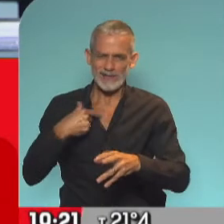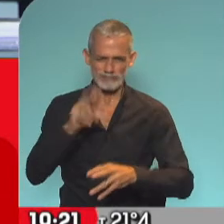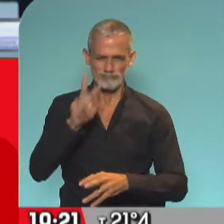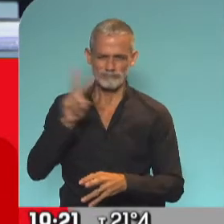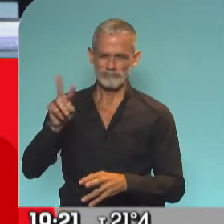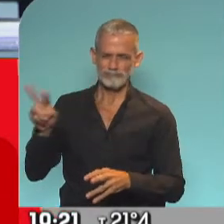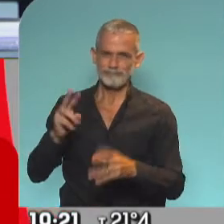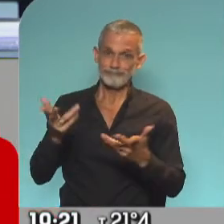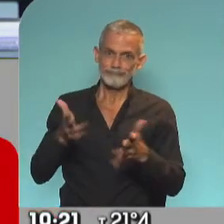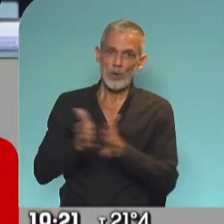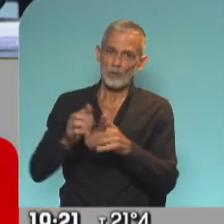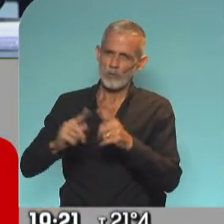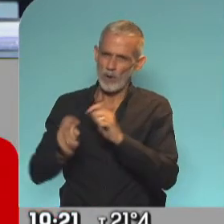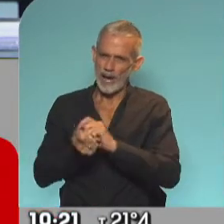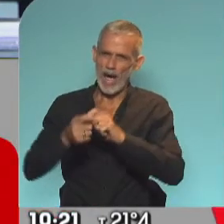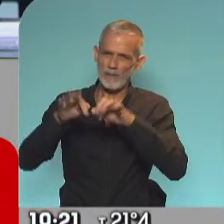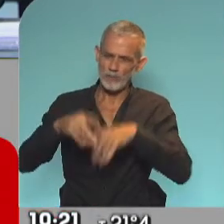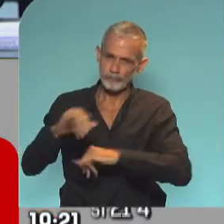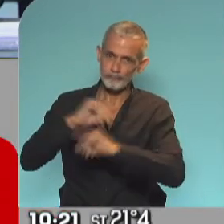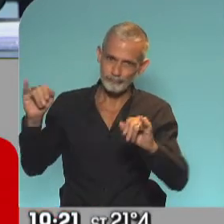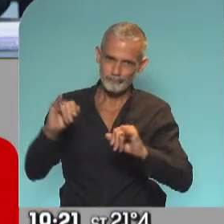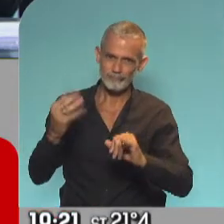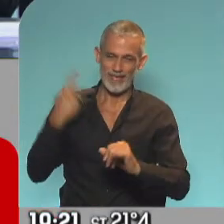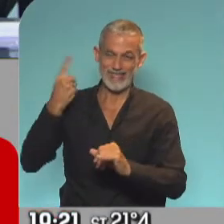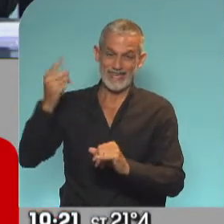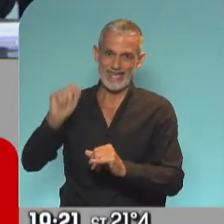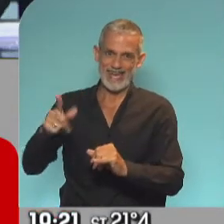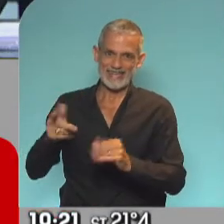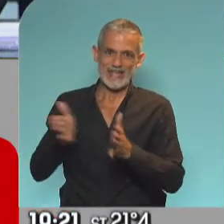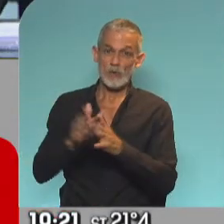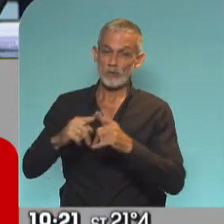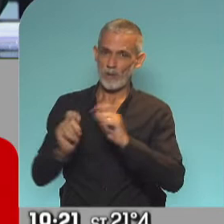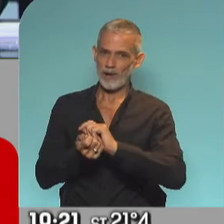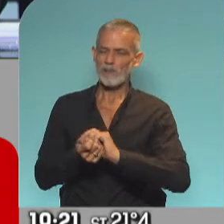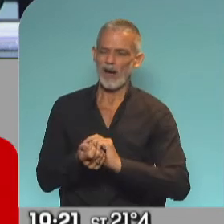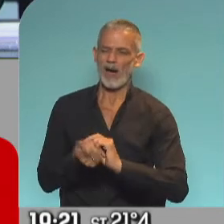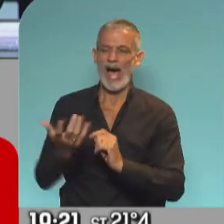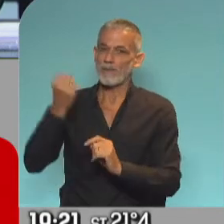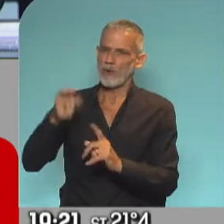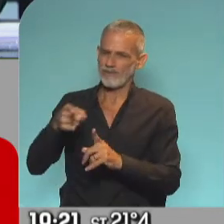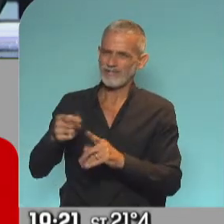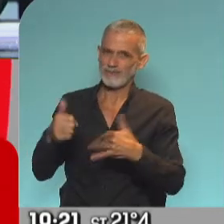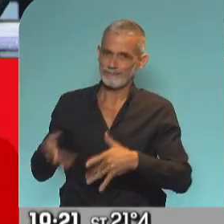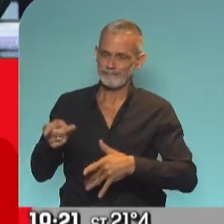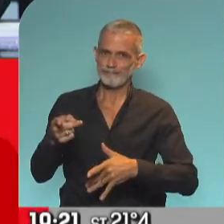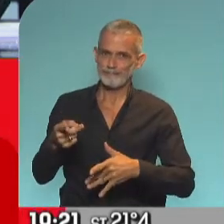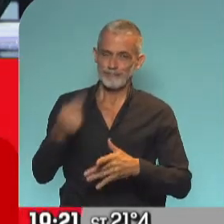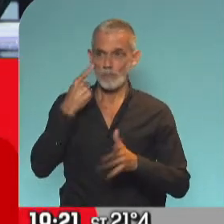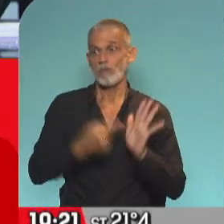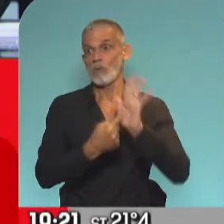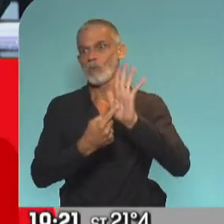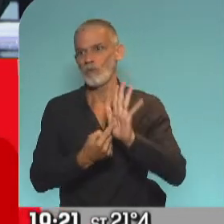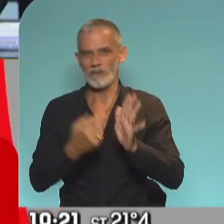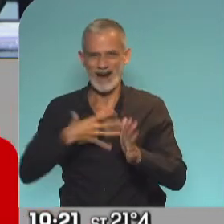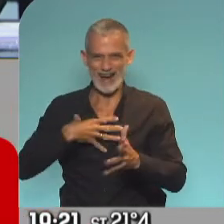los comunicados de Juntos por el Cambio y de los dirigentes de Juntos por el Cambio, va a usar el tema de las clases presenciales como bandera política este